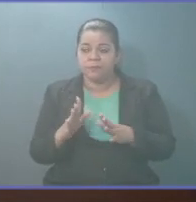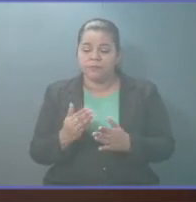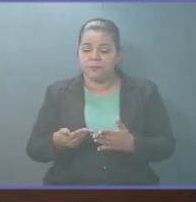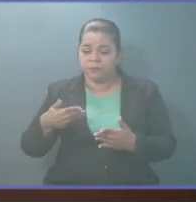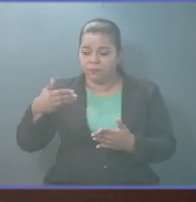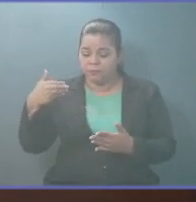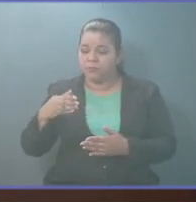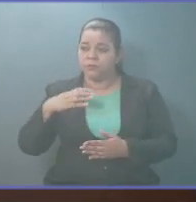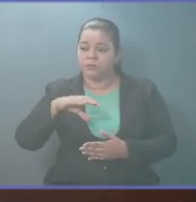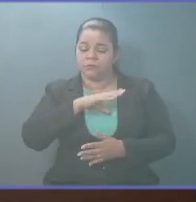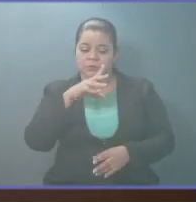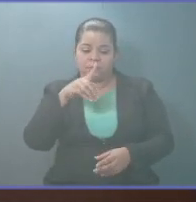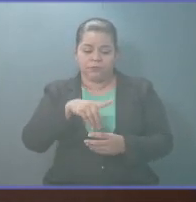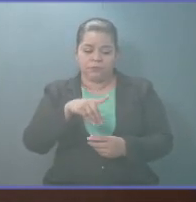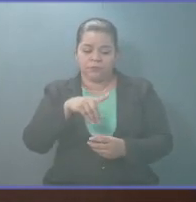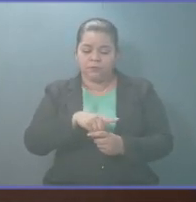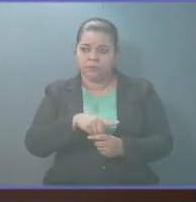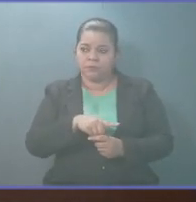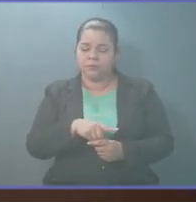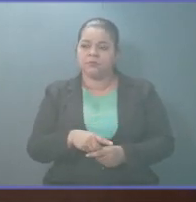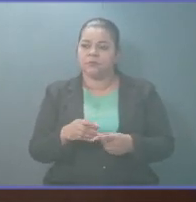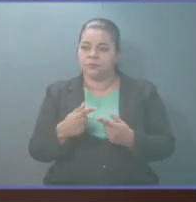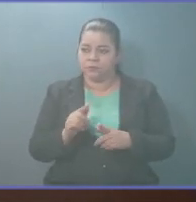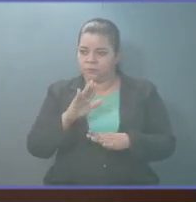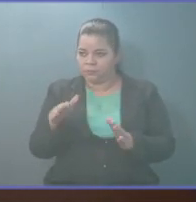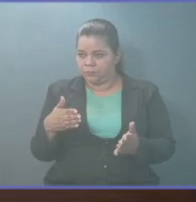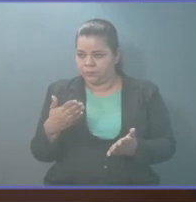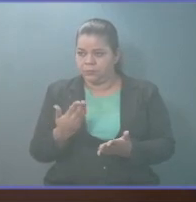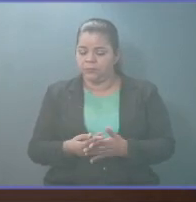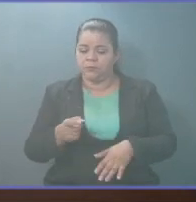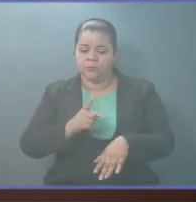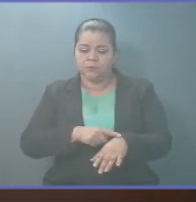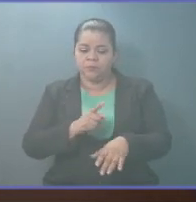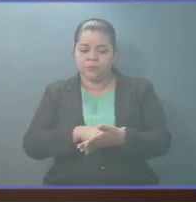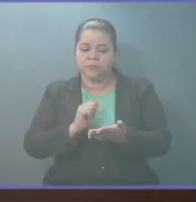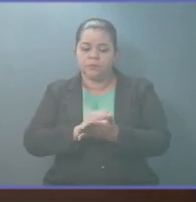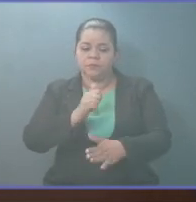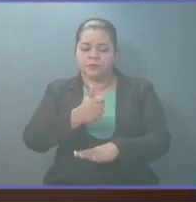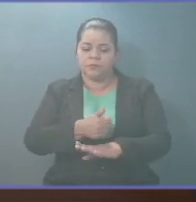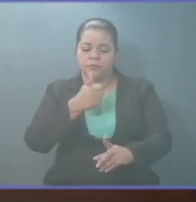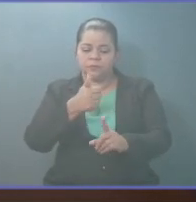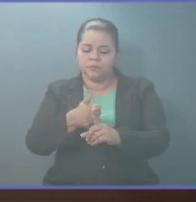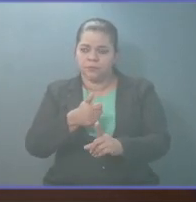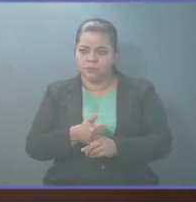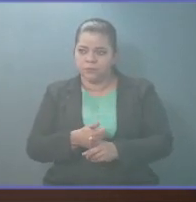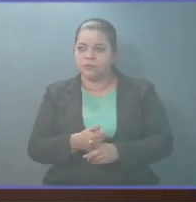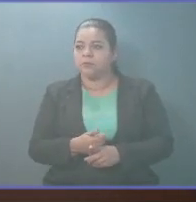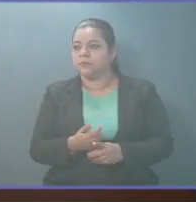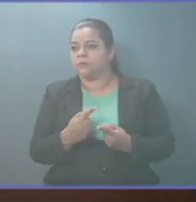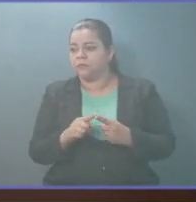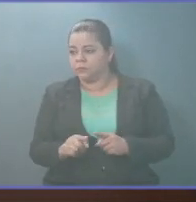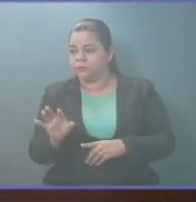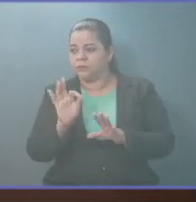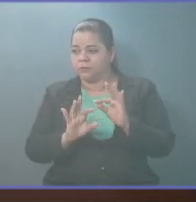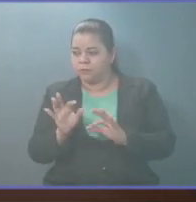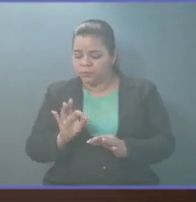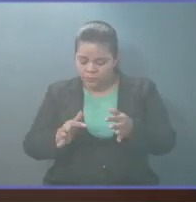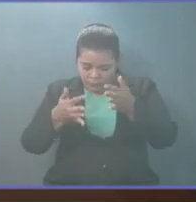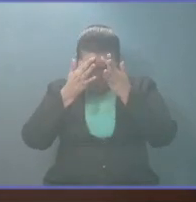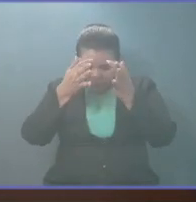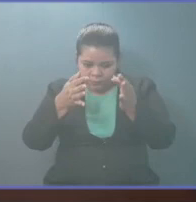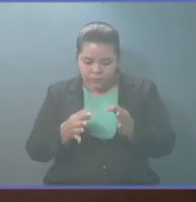ya metemos otros procedimientos, puede complicarse. Digo porque si es